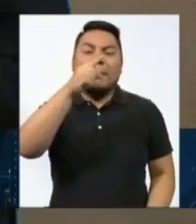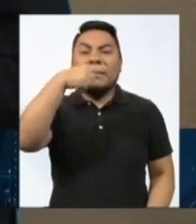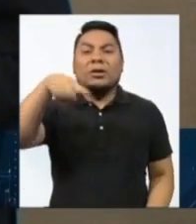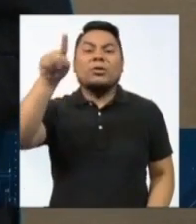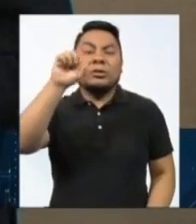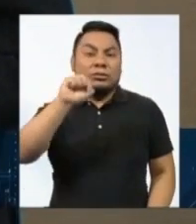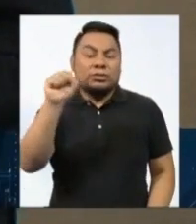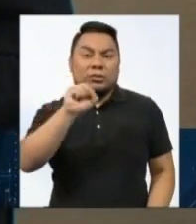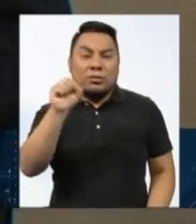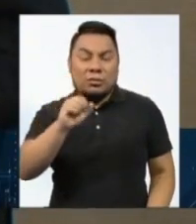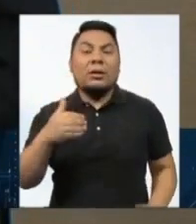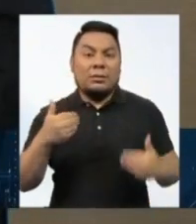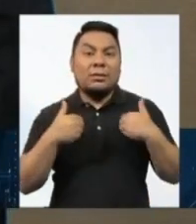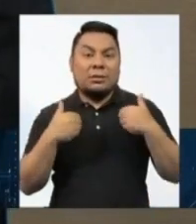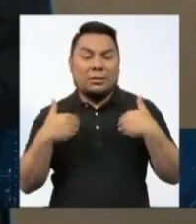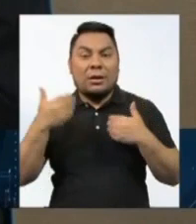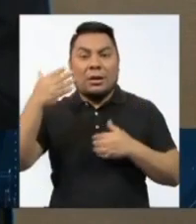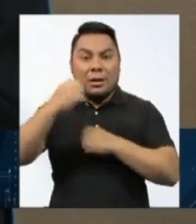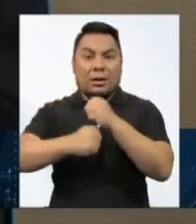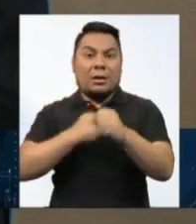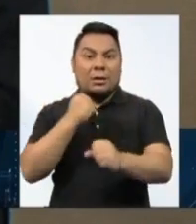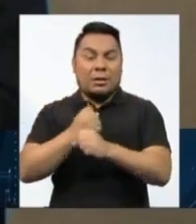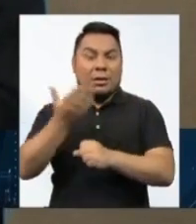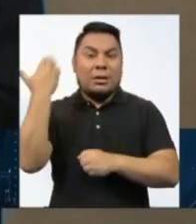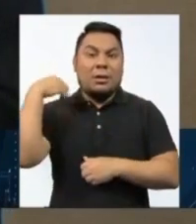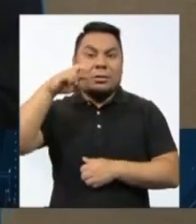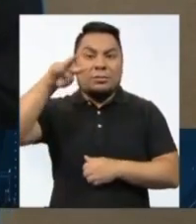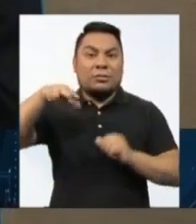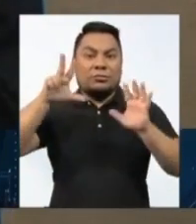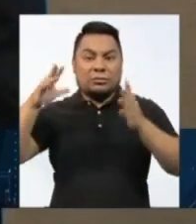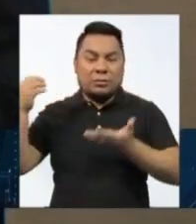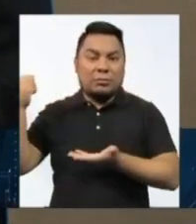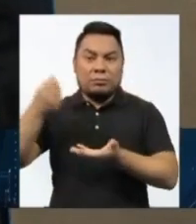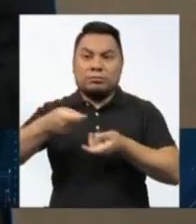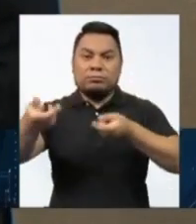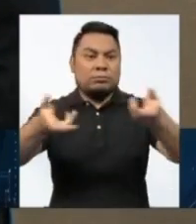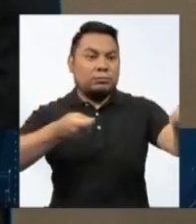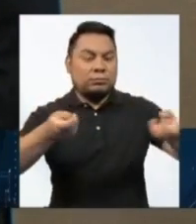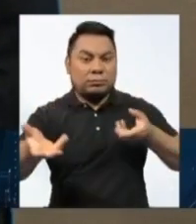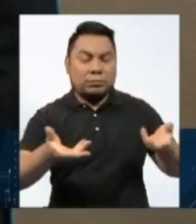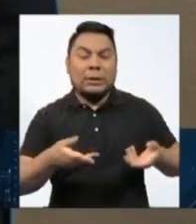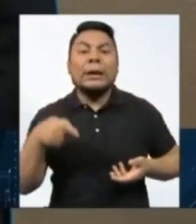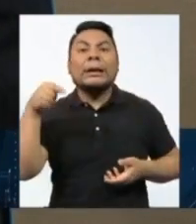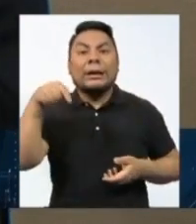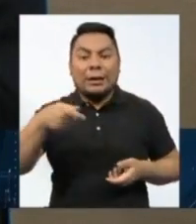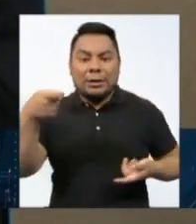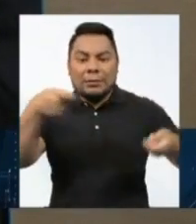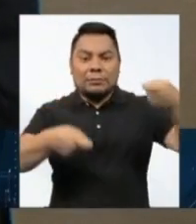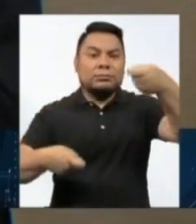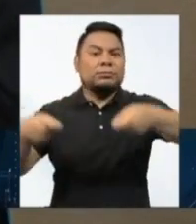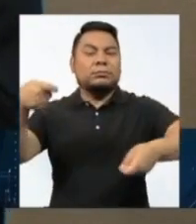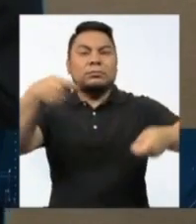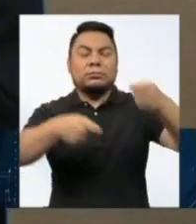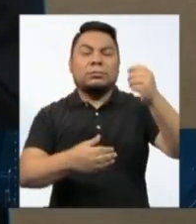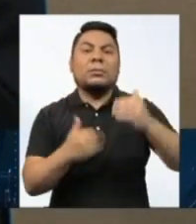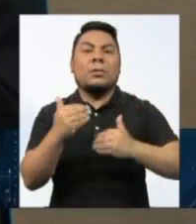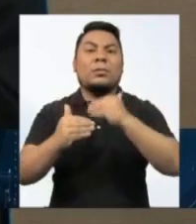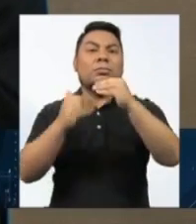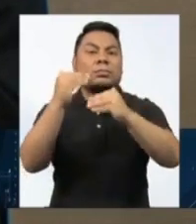33 mil millones de soles hemos tenido el año 2018. Es la inversión pública del